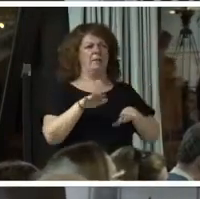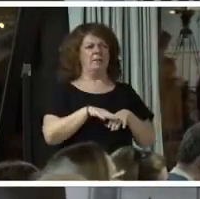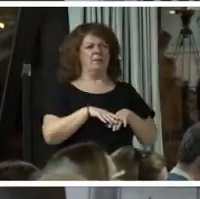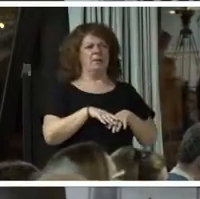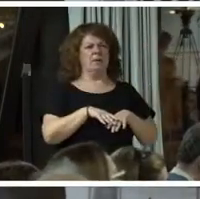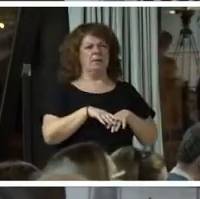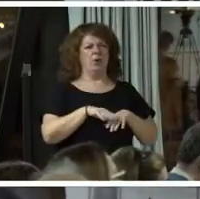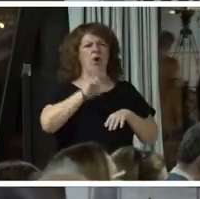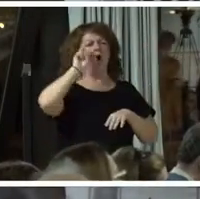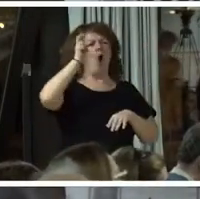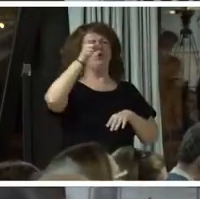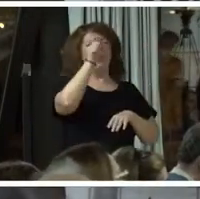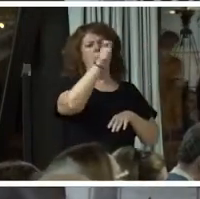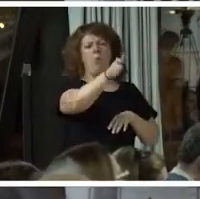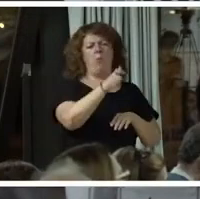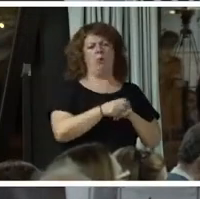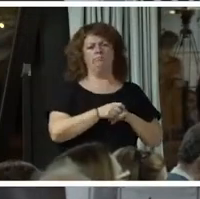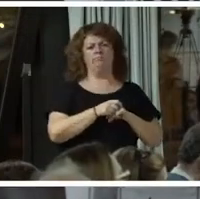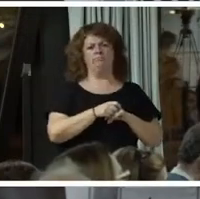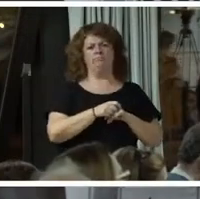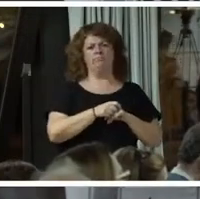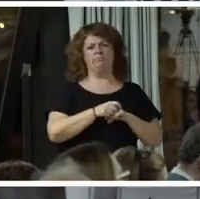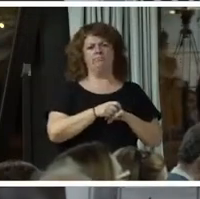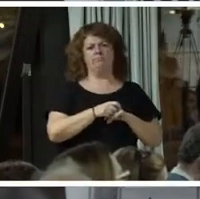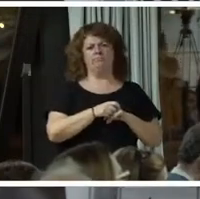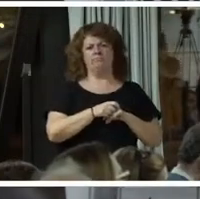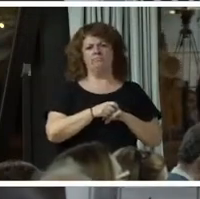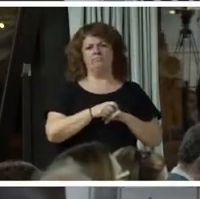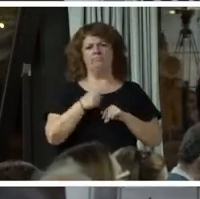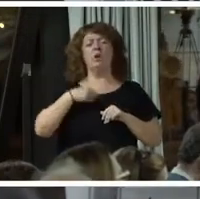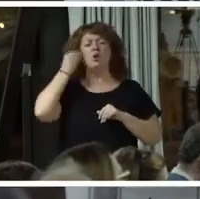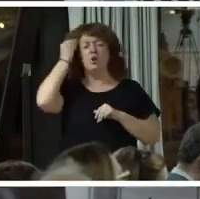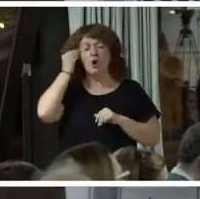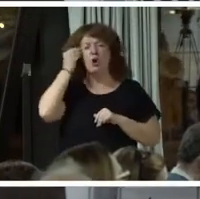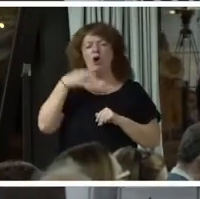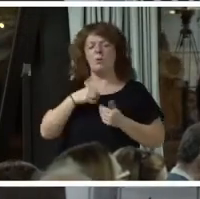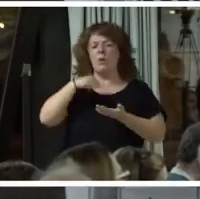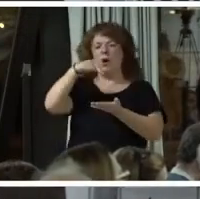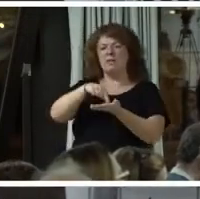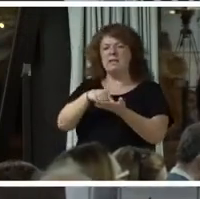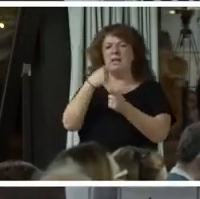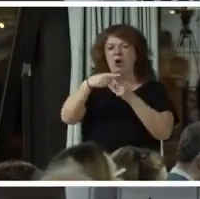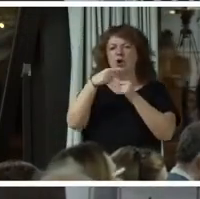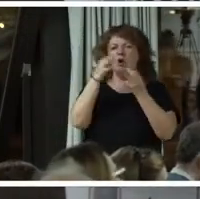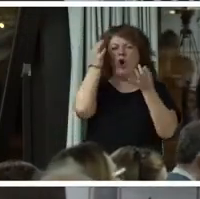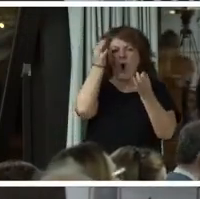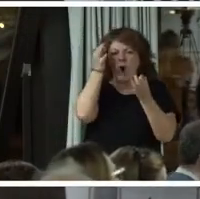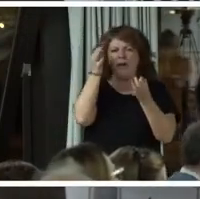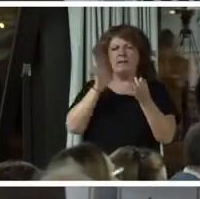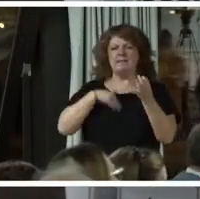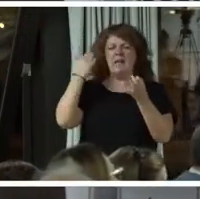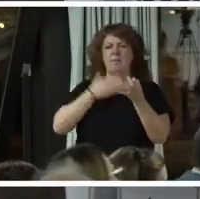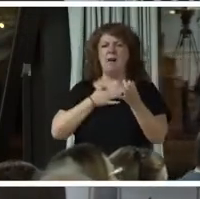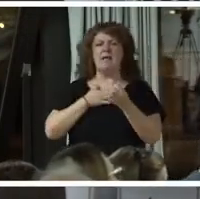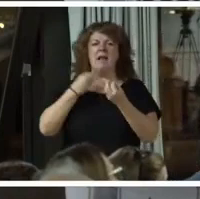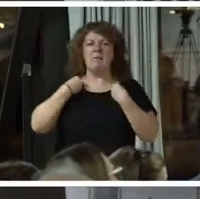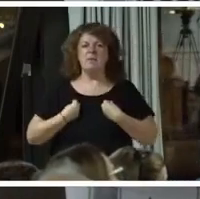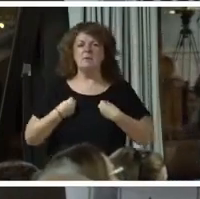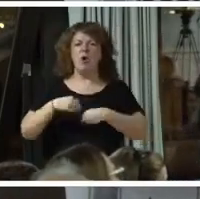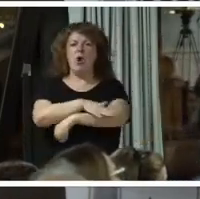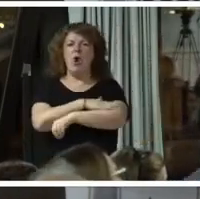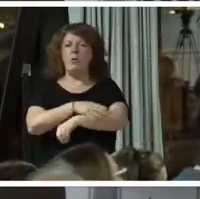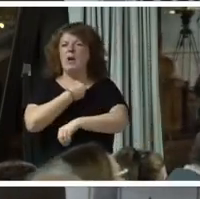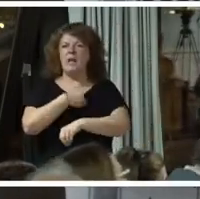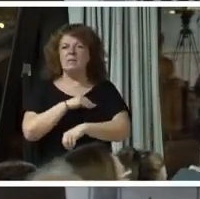cualquier a cualquier otro pueblo no y creo que podemos exigir cosas concretas que mañana mismo el gobierno de España Por